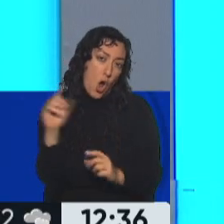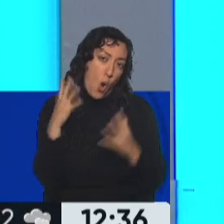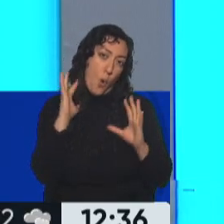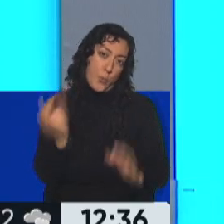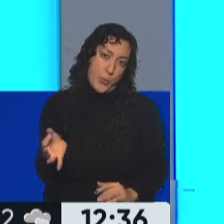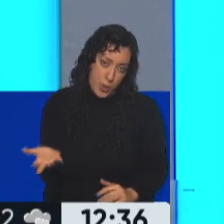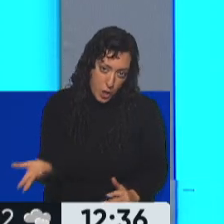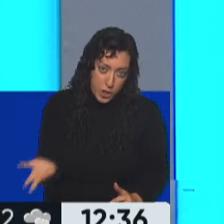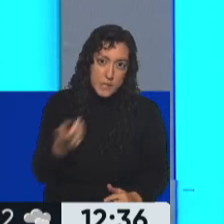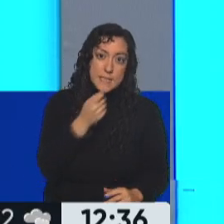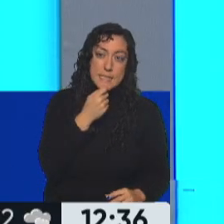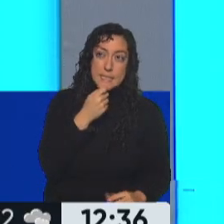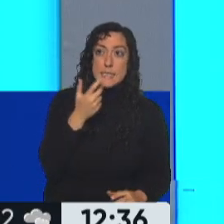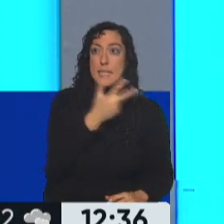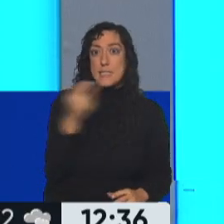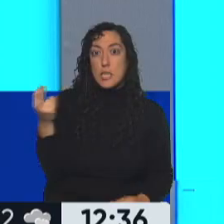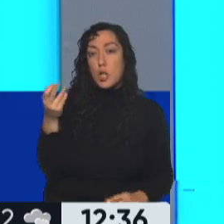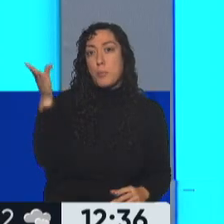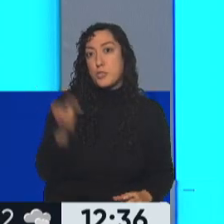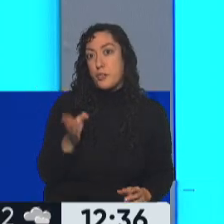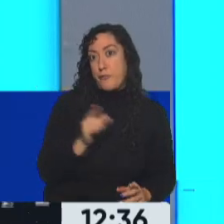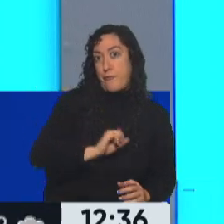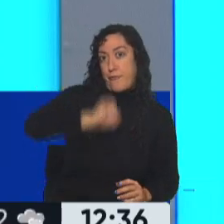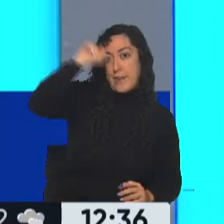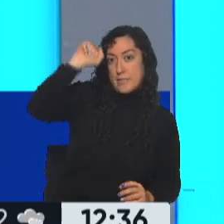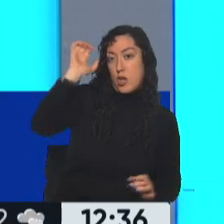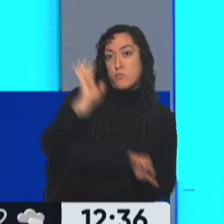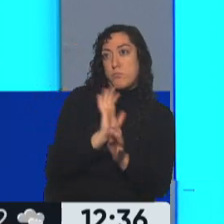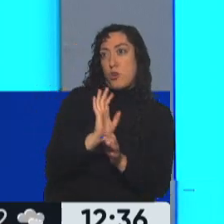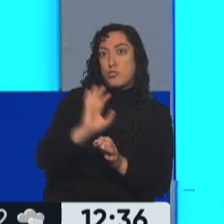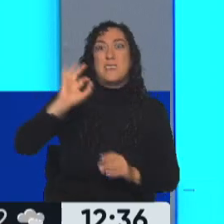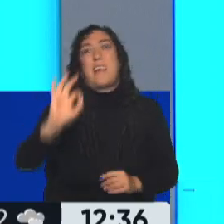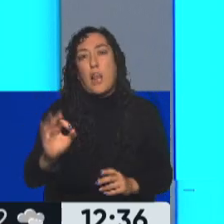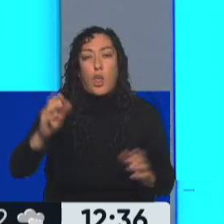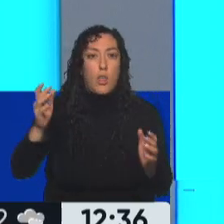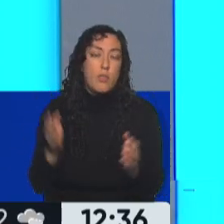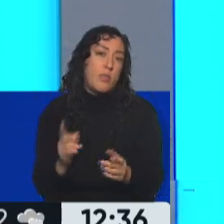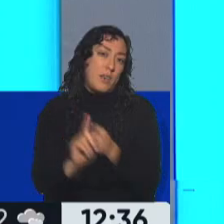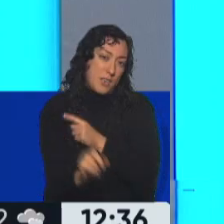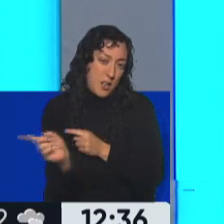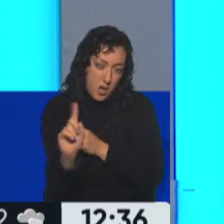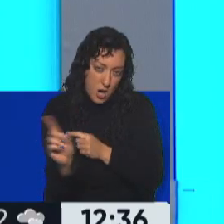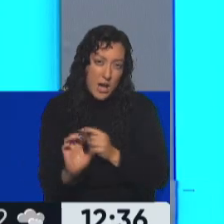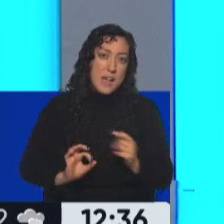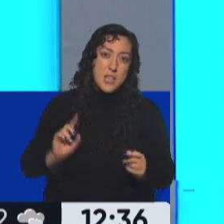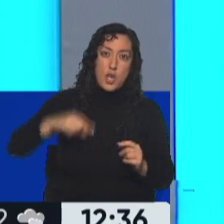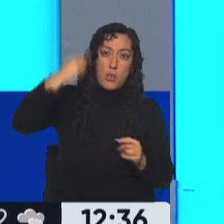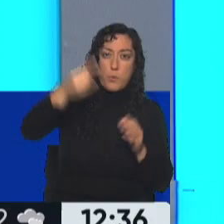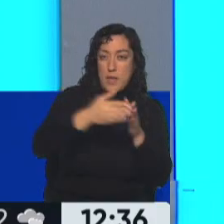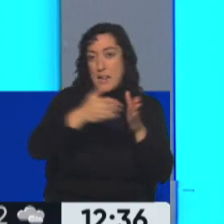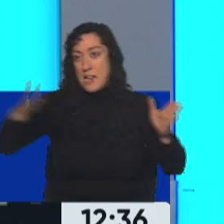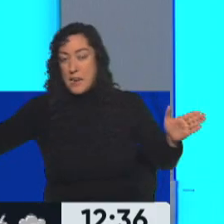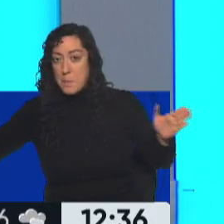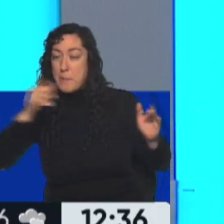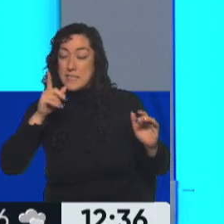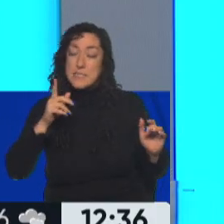consecuencia, si venimos de 300% de inflación, es obvio que tampoco va a frenar a cero. De hecho, las expectativas para el año que viene, según el relevamiento de expectativas del